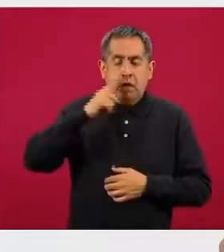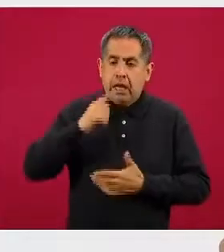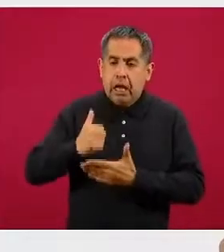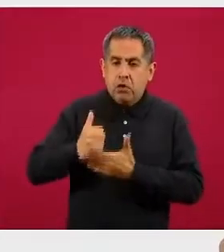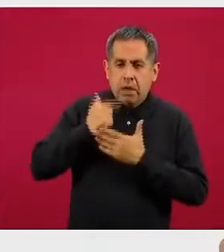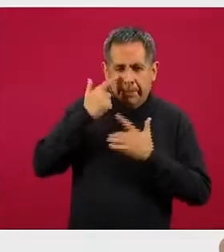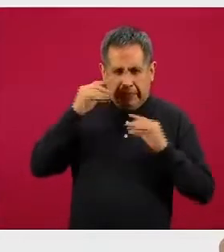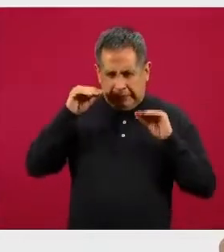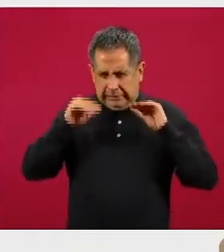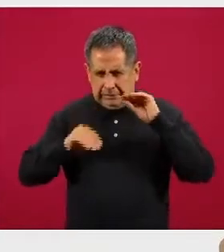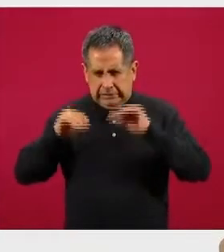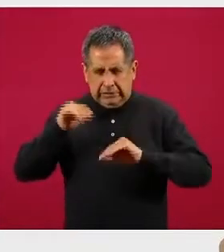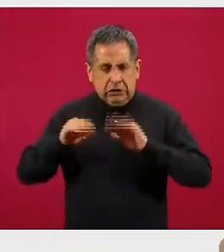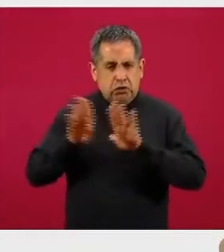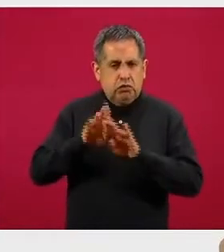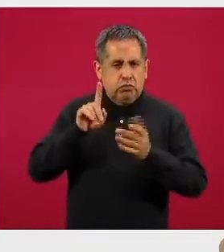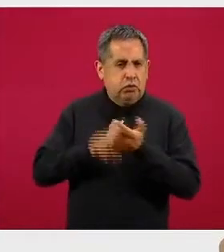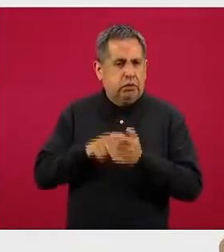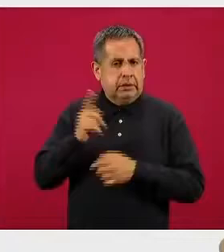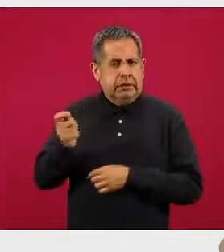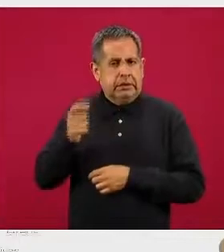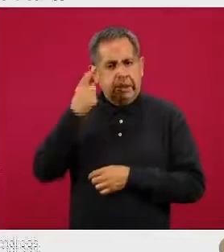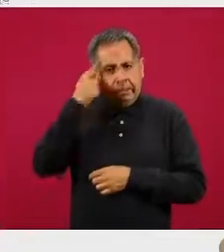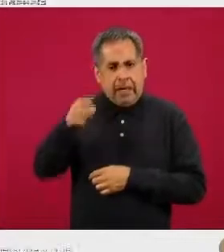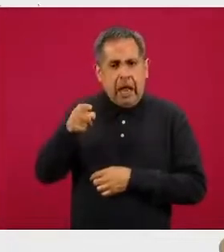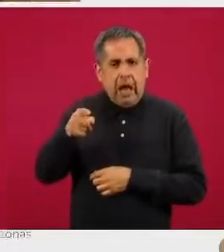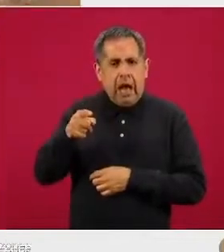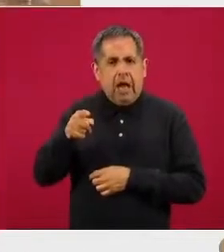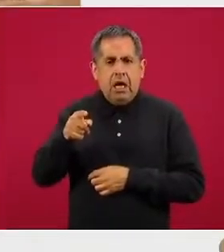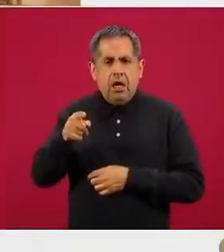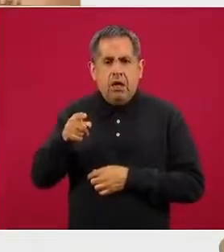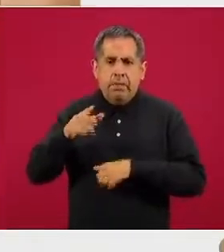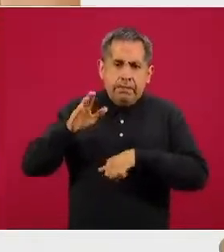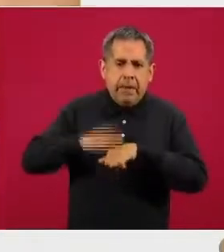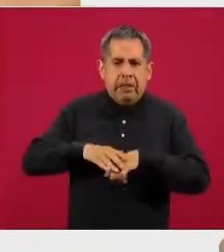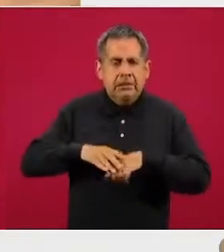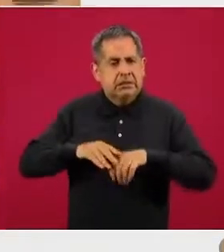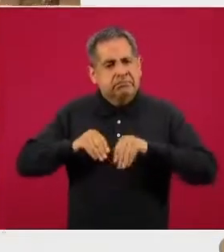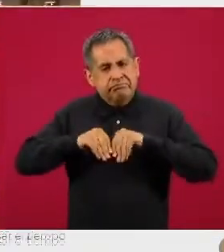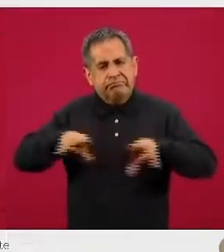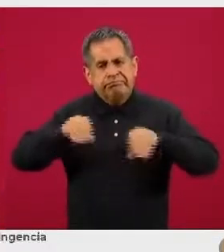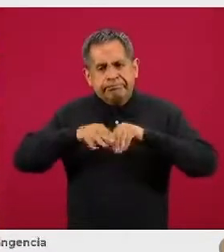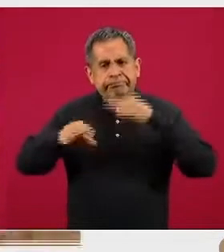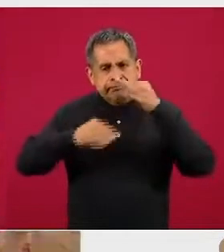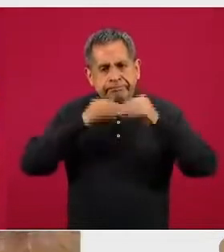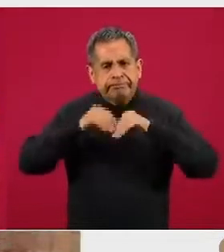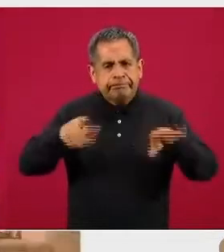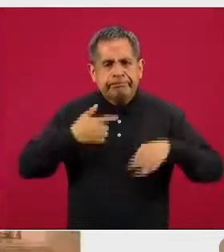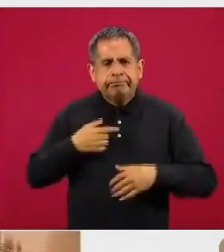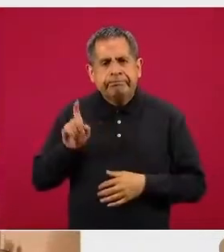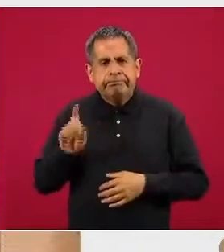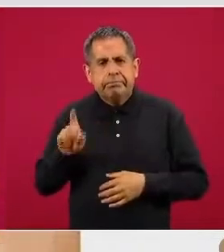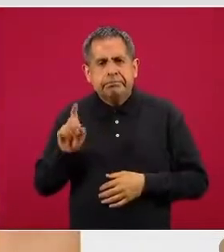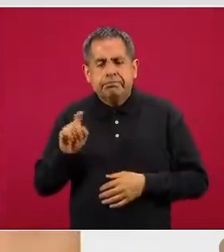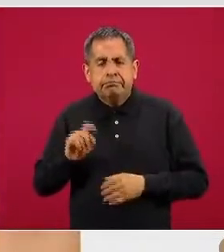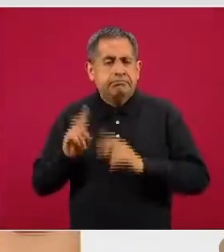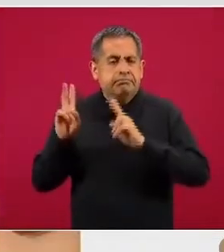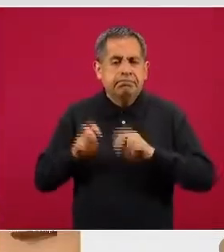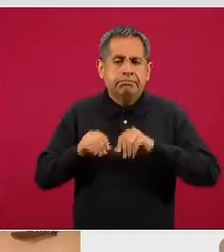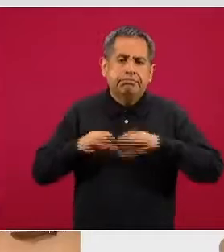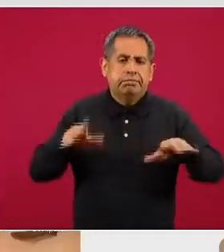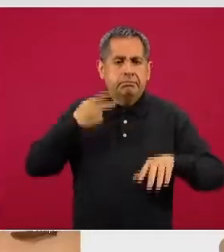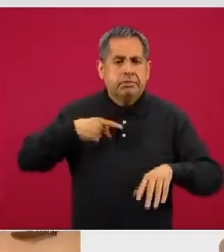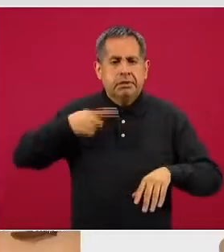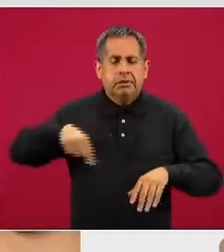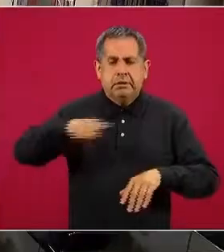apoya en el diseño de la página web para que estén todavía más rápidamente accesibles para toda